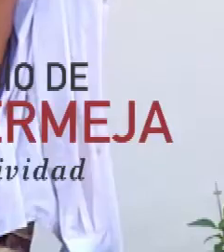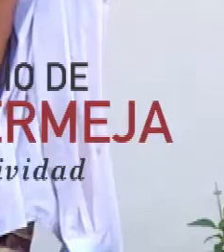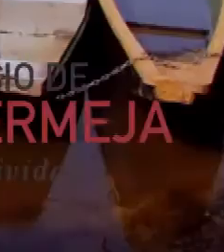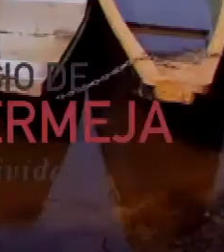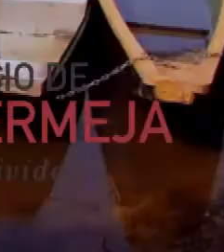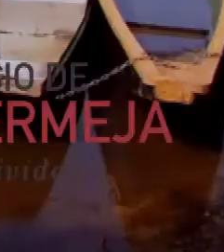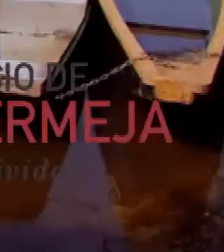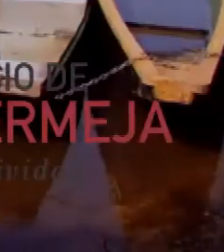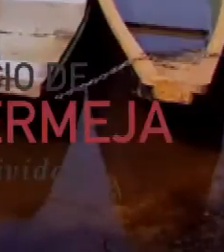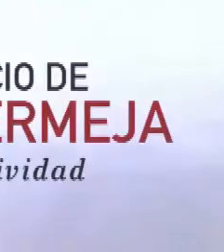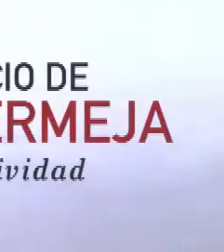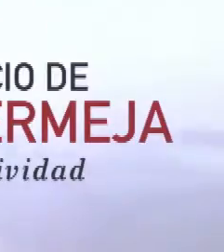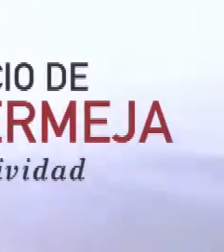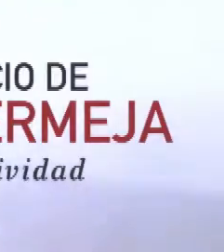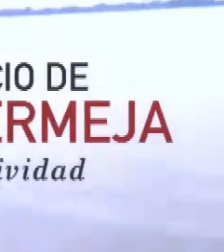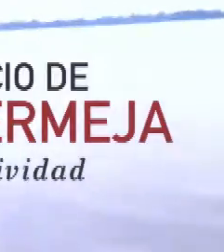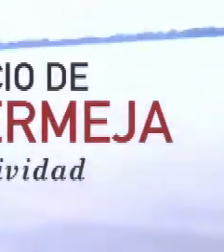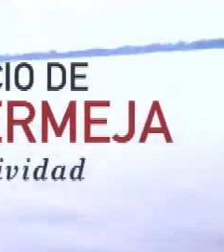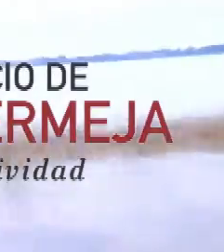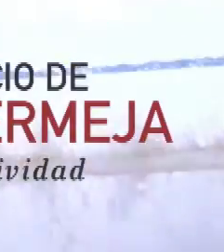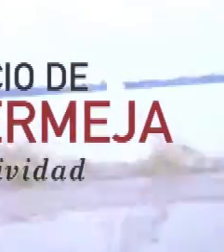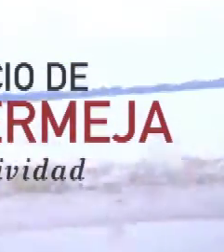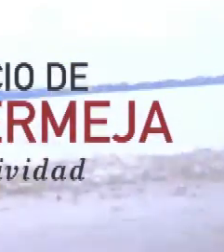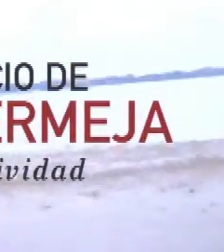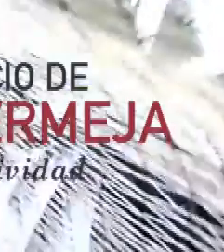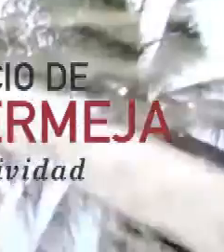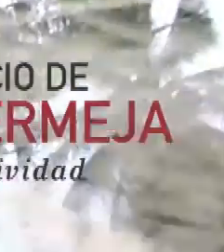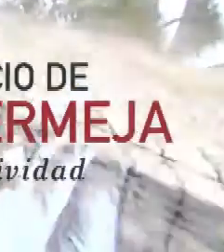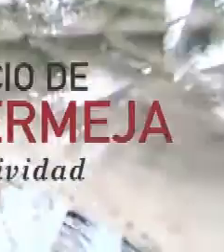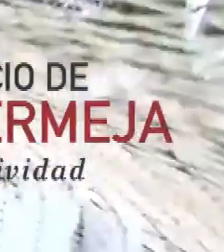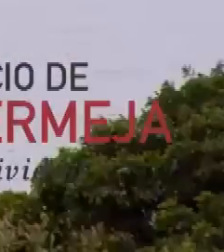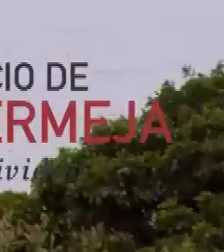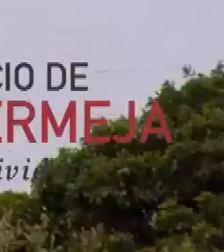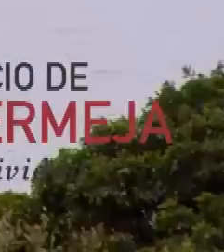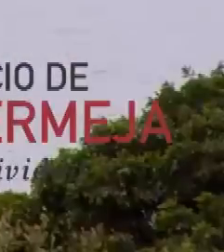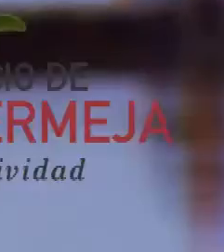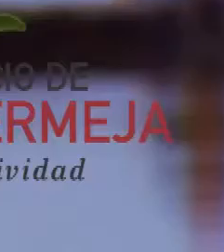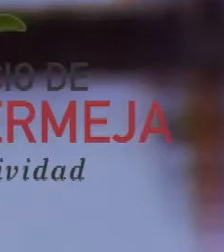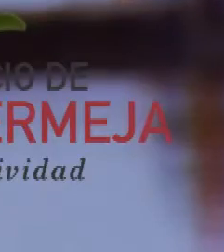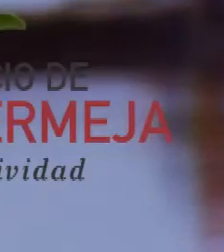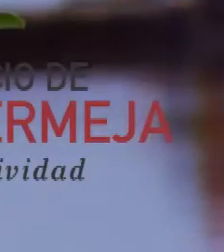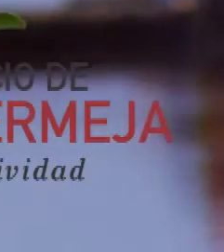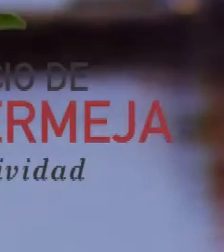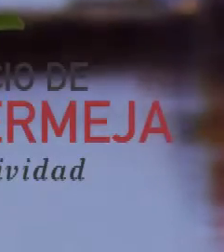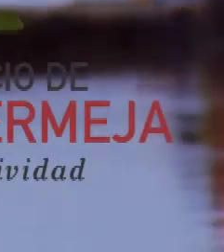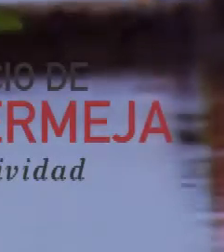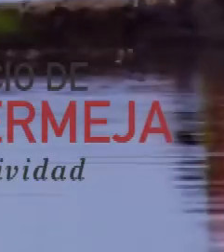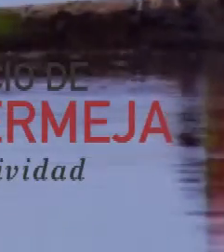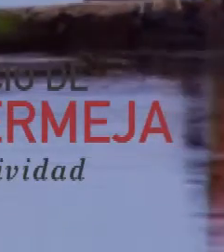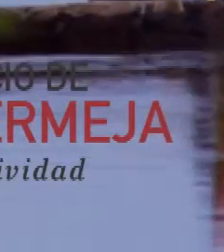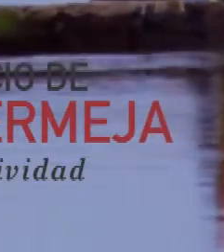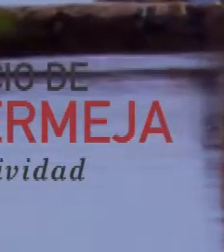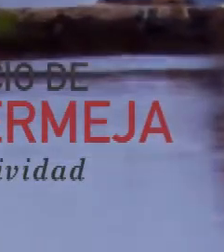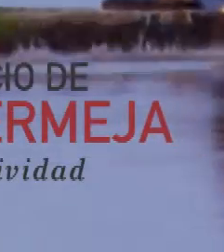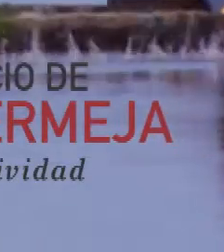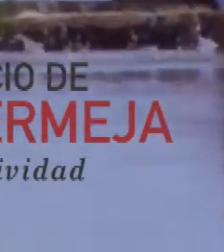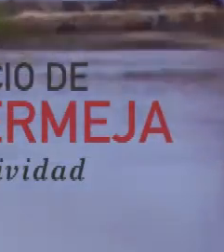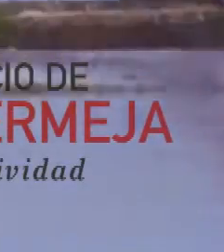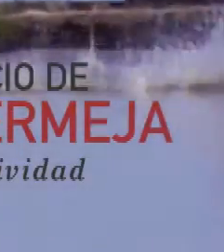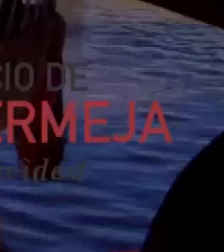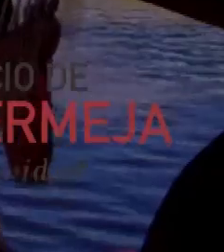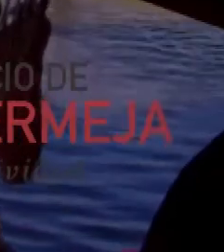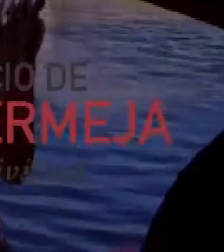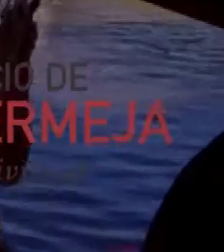¿Sabía usted que el buen turismo de una ciudad puede ayudar a mantener su equilibrio social, económico y ecológico de toda una región?